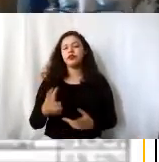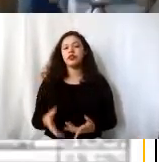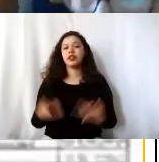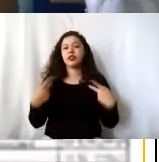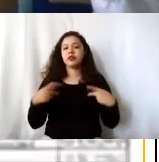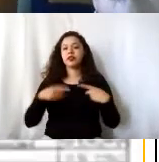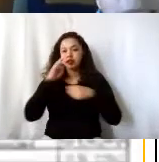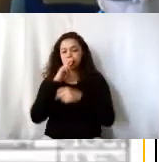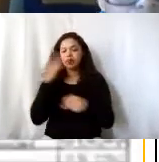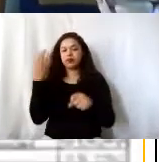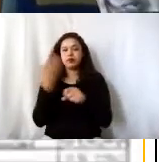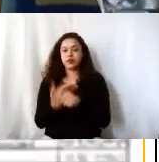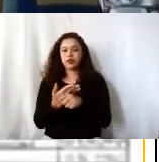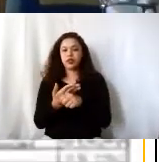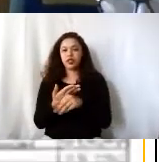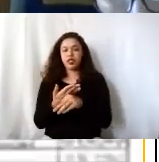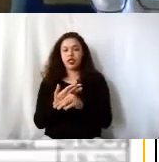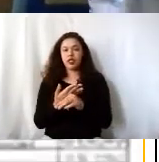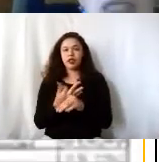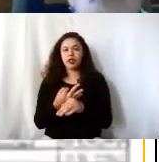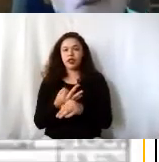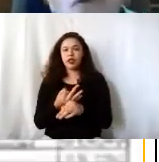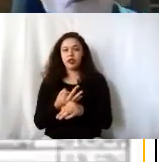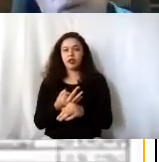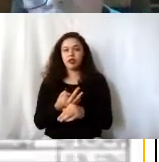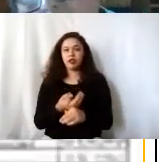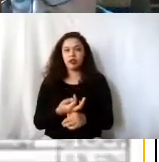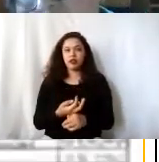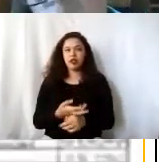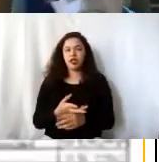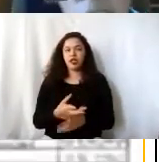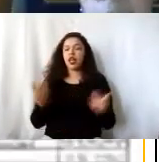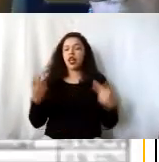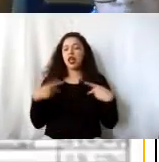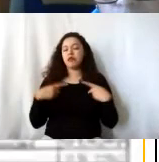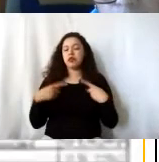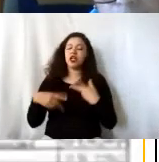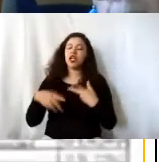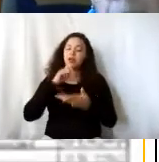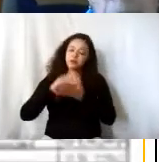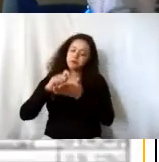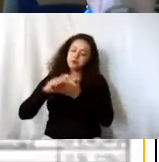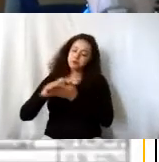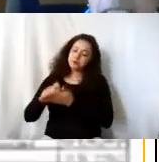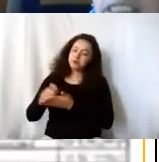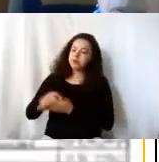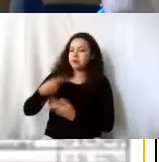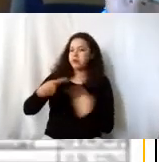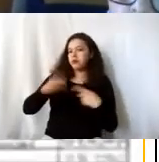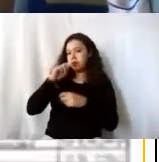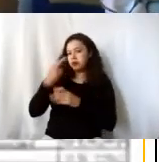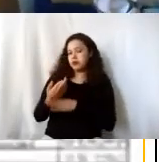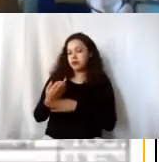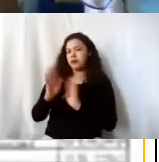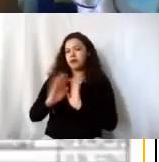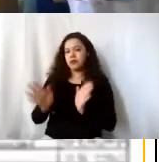o el responsable del que llenó o hizo este estudio, ¿sí? Y